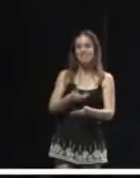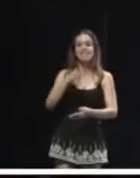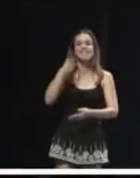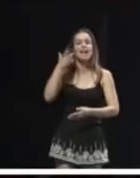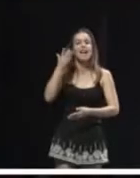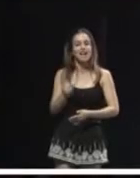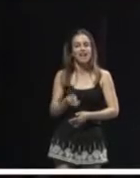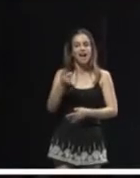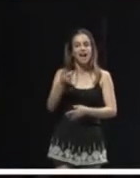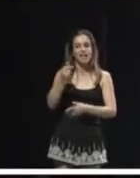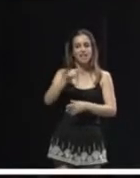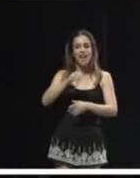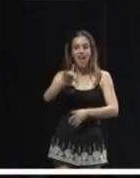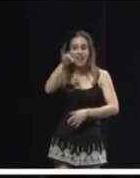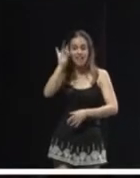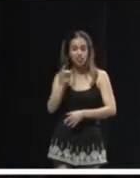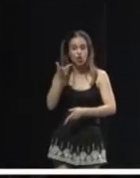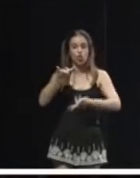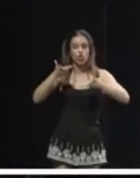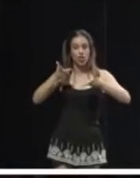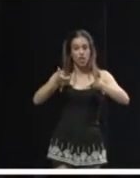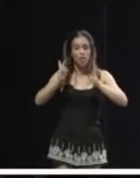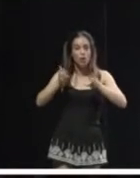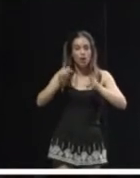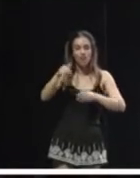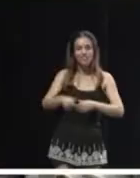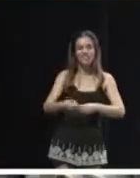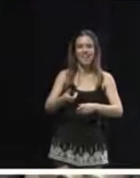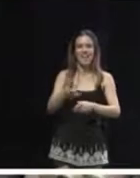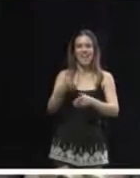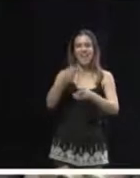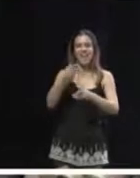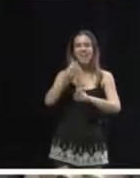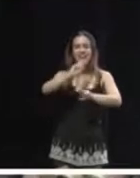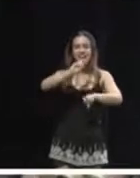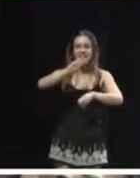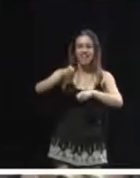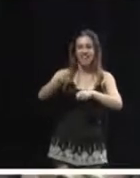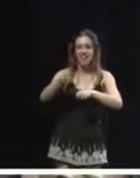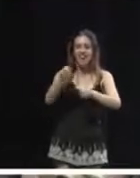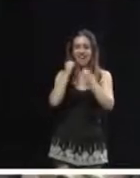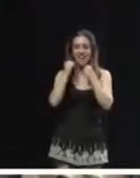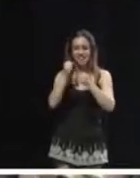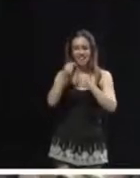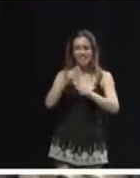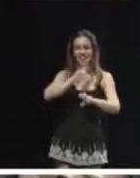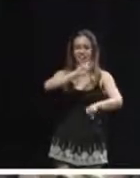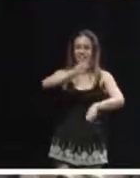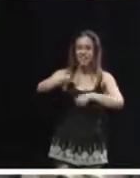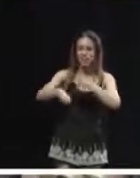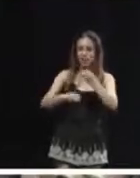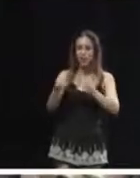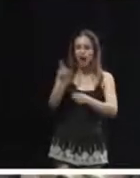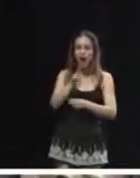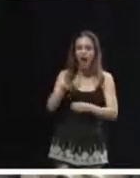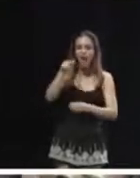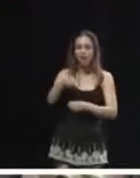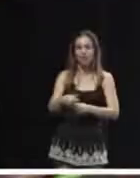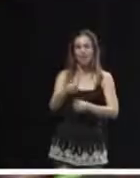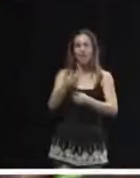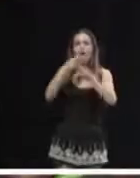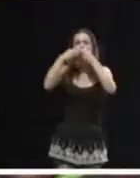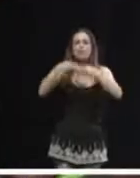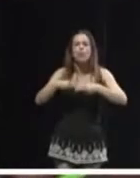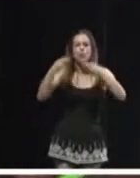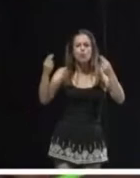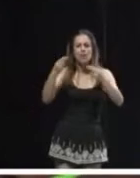queremos energía limpia, que queremos energía renovable, que sea pública, que queremos una agencia pública de la energía, que